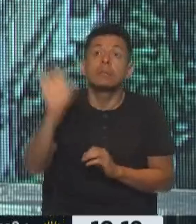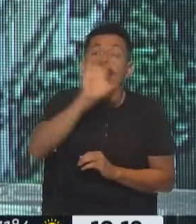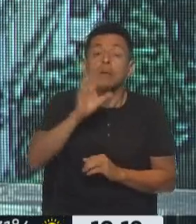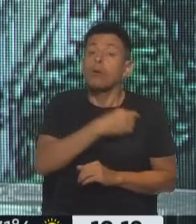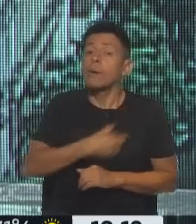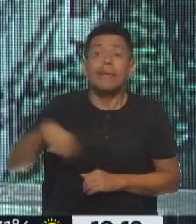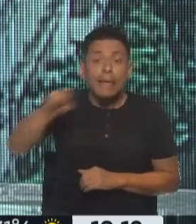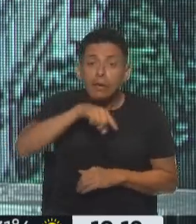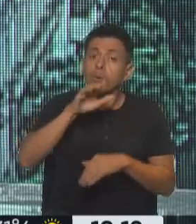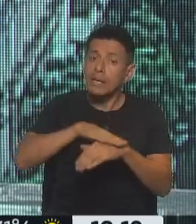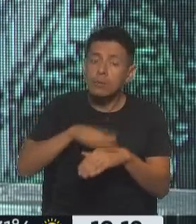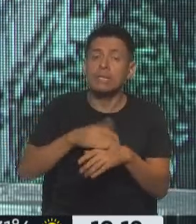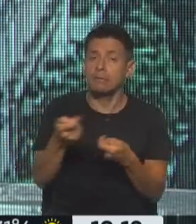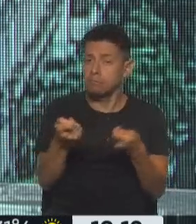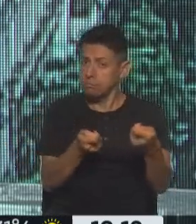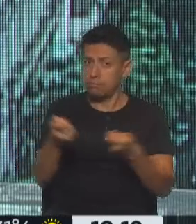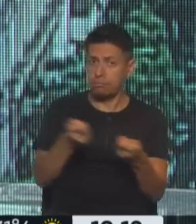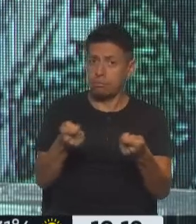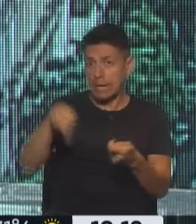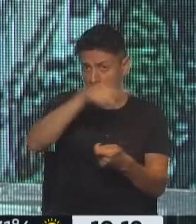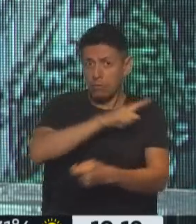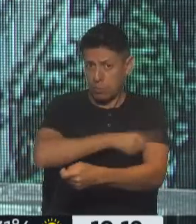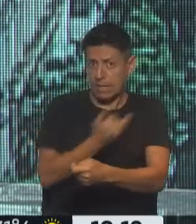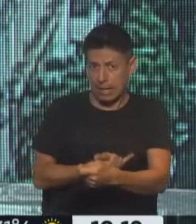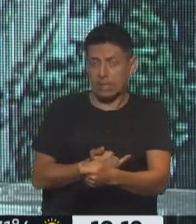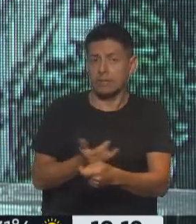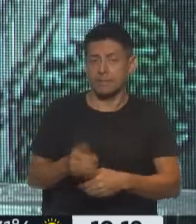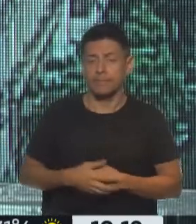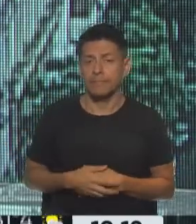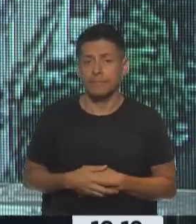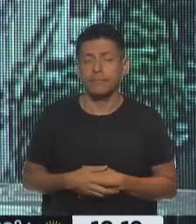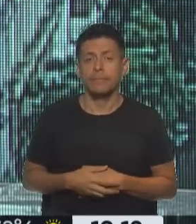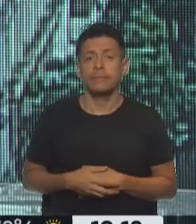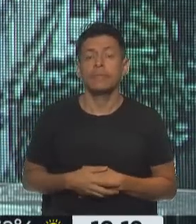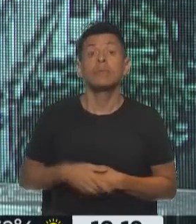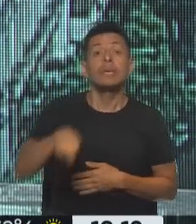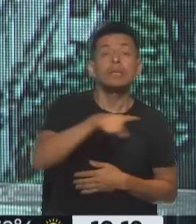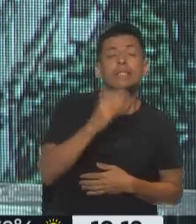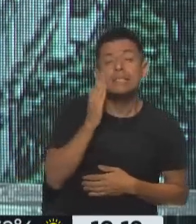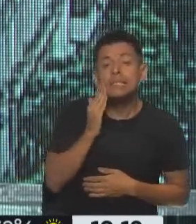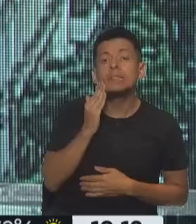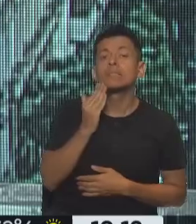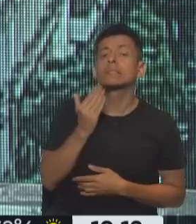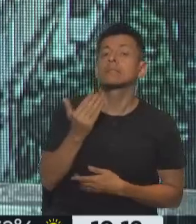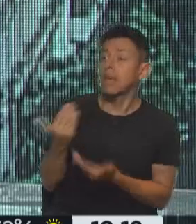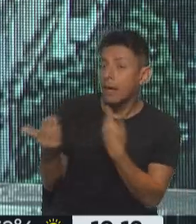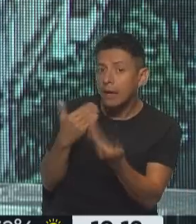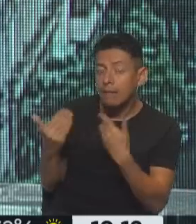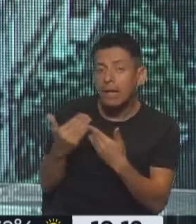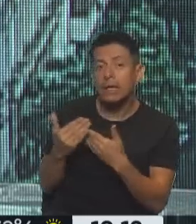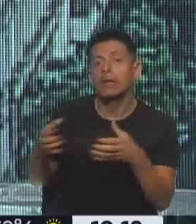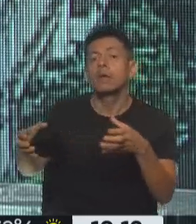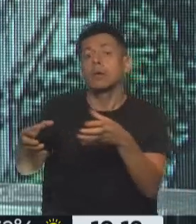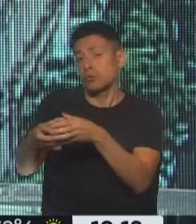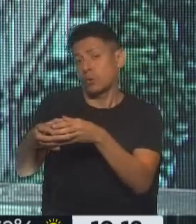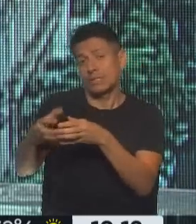que delegan el poder para construir la nación. Pidieron ser escuchados antes que la Corte dictamine, porque